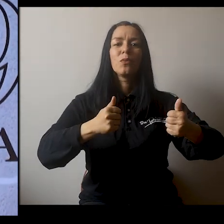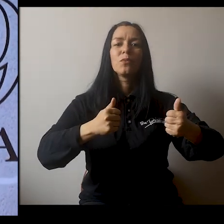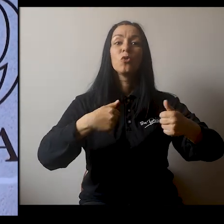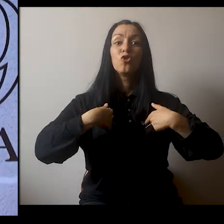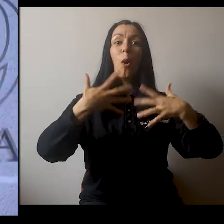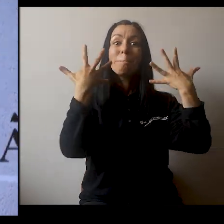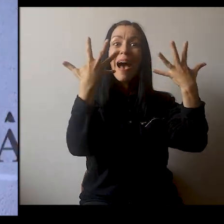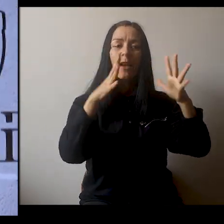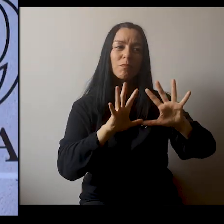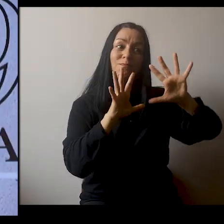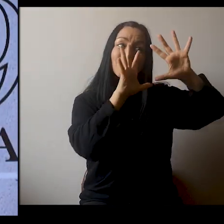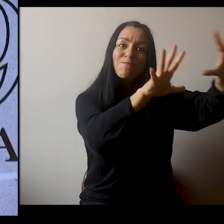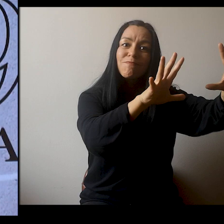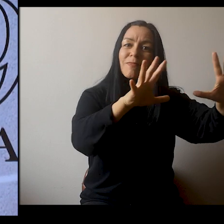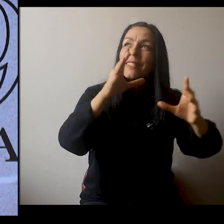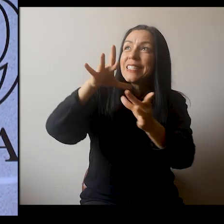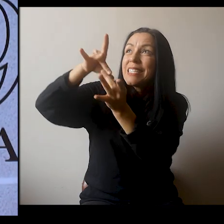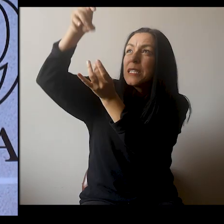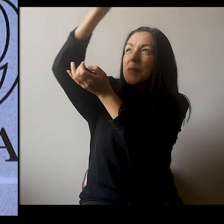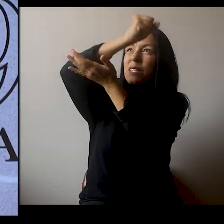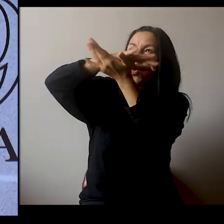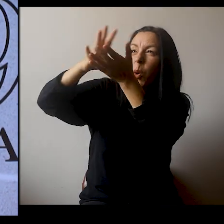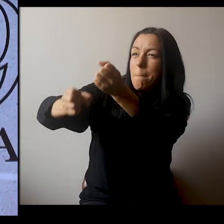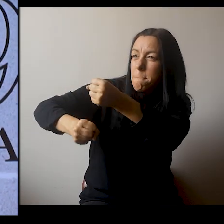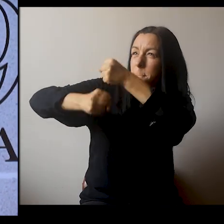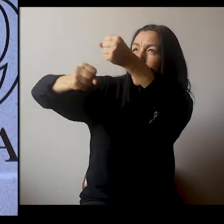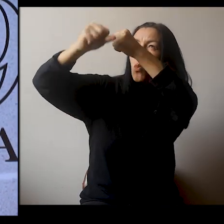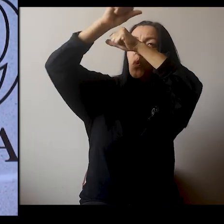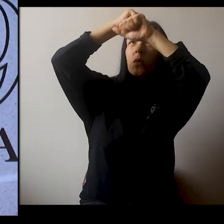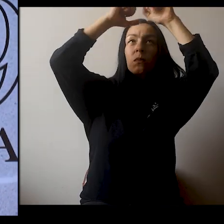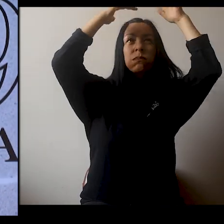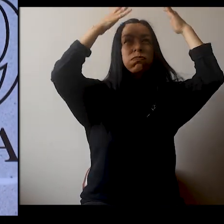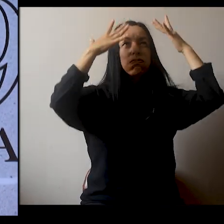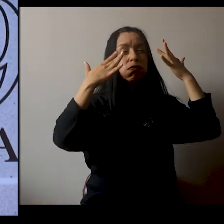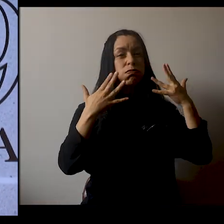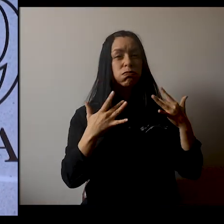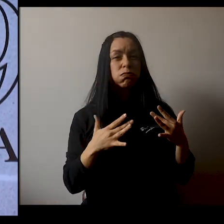manos, el poder del Espíritu Santo que está en mí va a